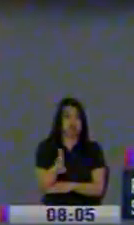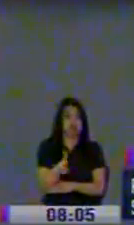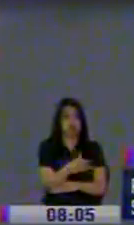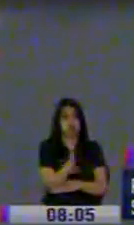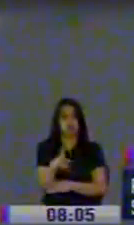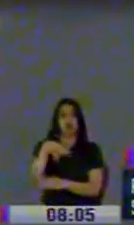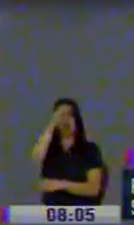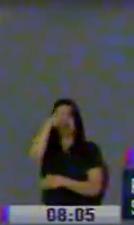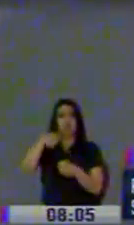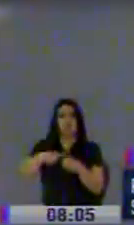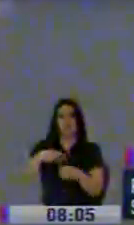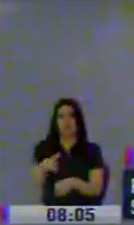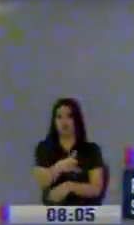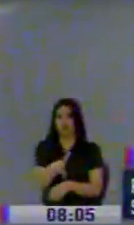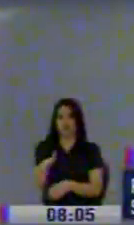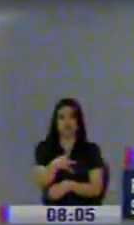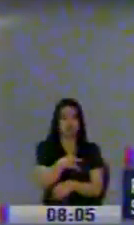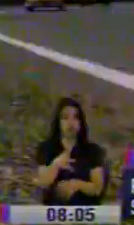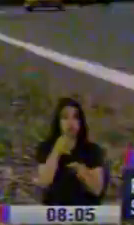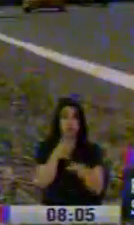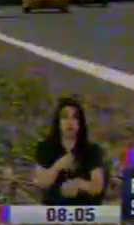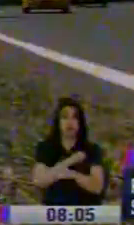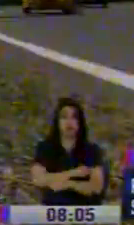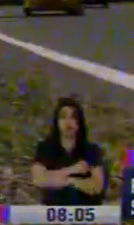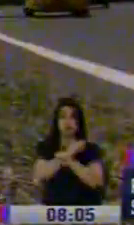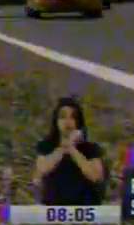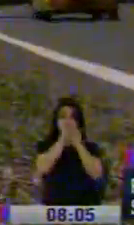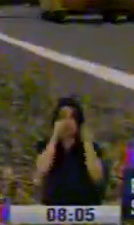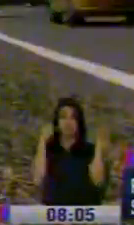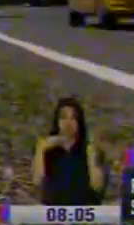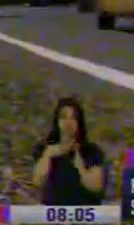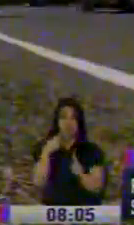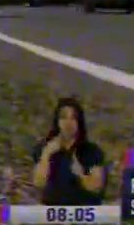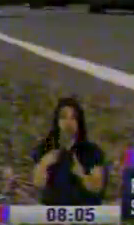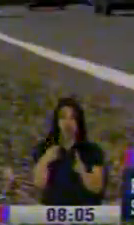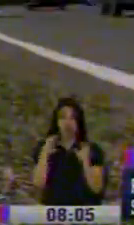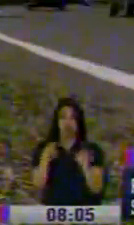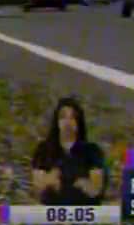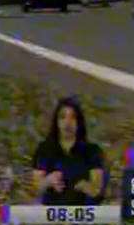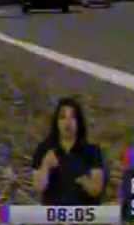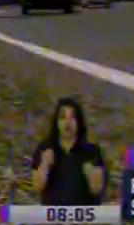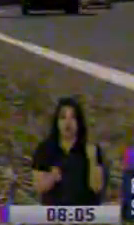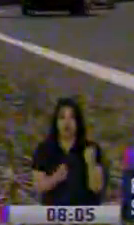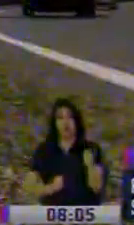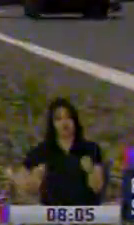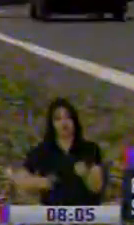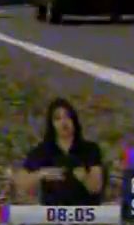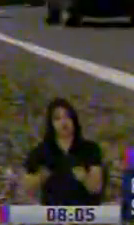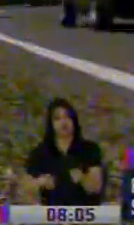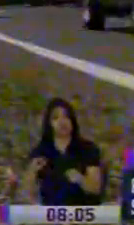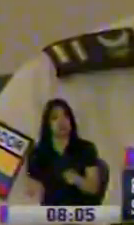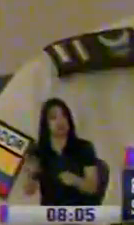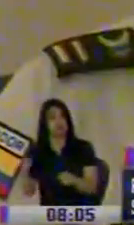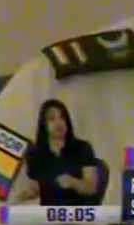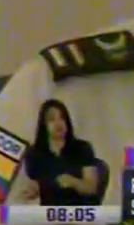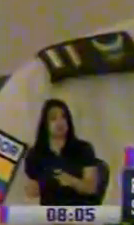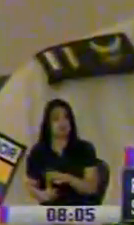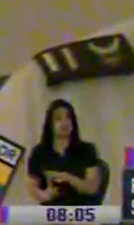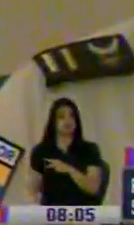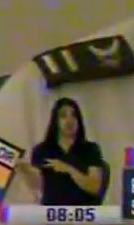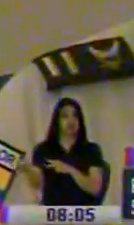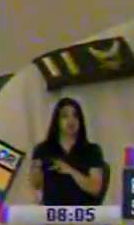Quito, ya cuando estaba por llegar el nuevo día. Uno de los afectados saltó del vehículo en movimiento y cambió la historia. Al pasar por